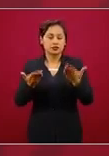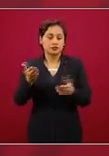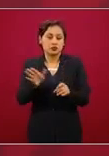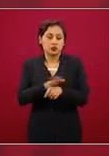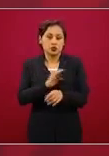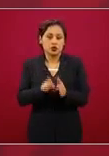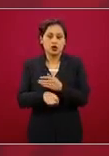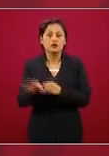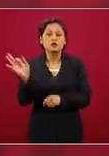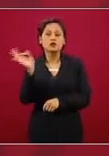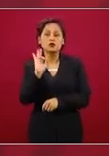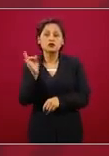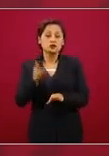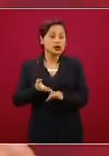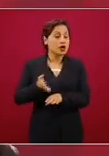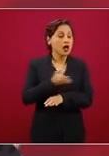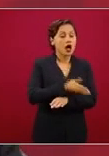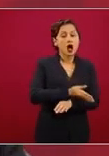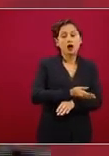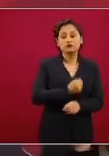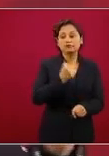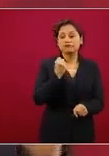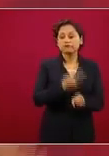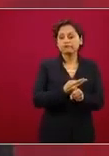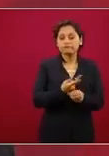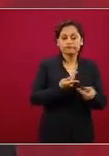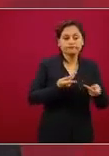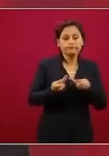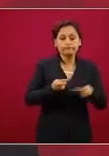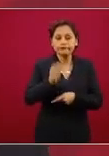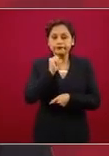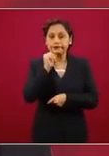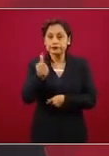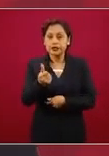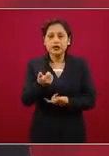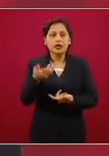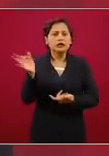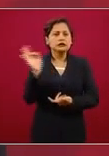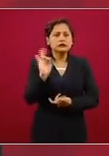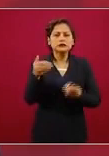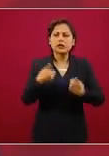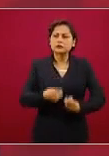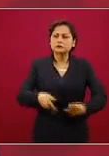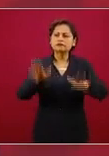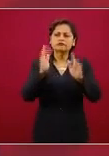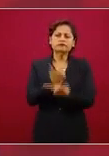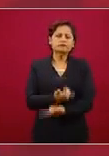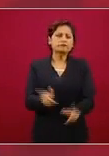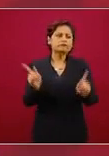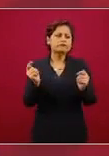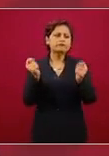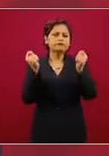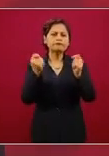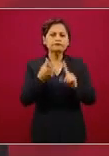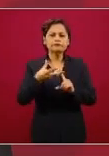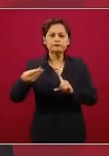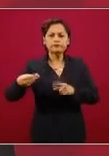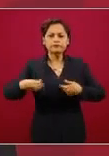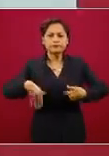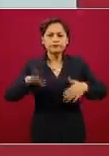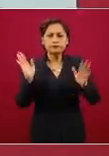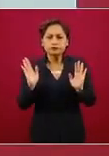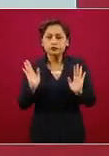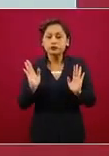ocurrido en ausencia de intervenciones, es decir, la libre evolución de la epidemia, donde teníamos ya